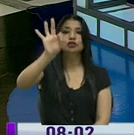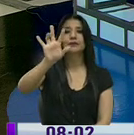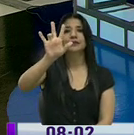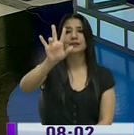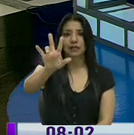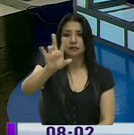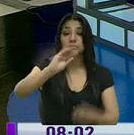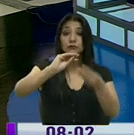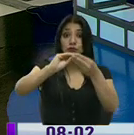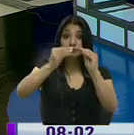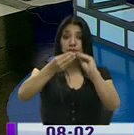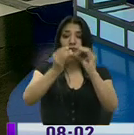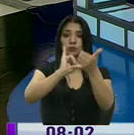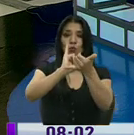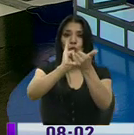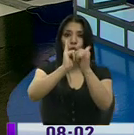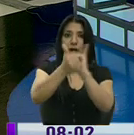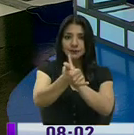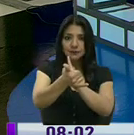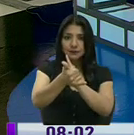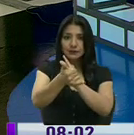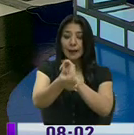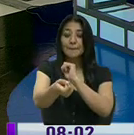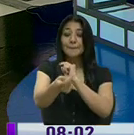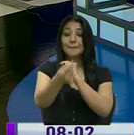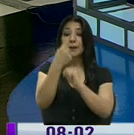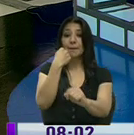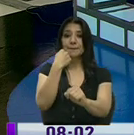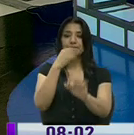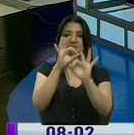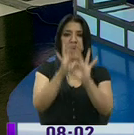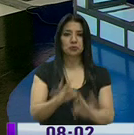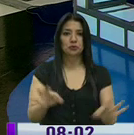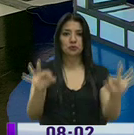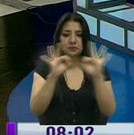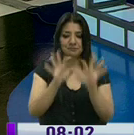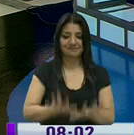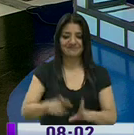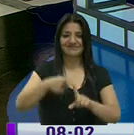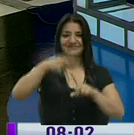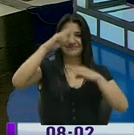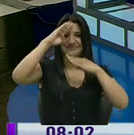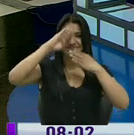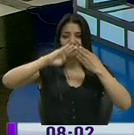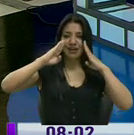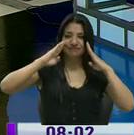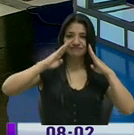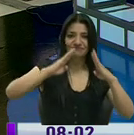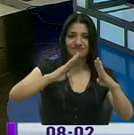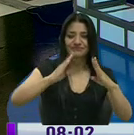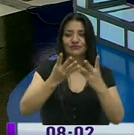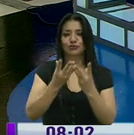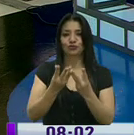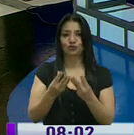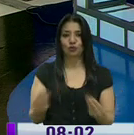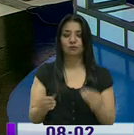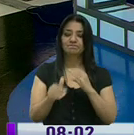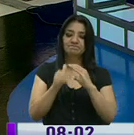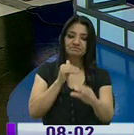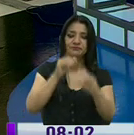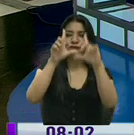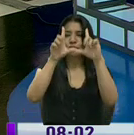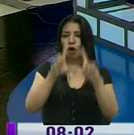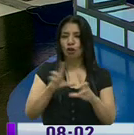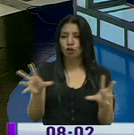soluciona tremendamente efectivo acá el estudio ligero de comodidad muy bien ya saben viendo esta de sus fotografías para